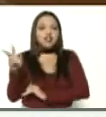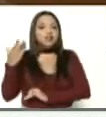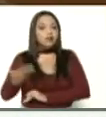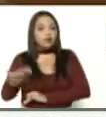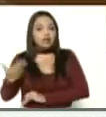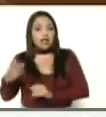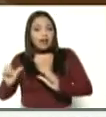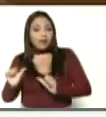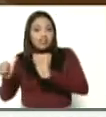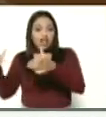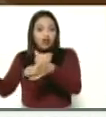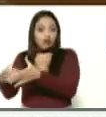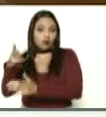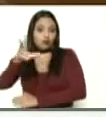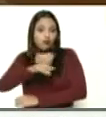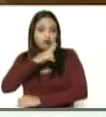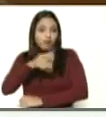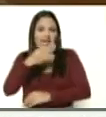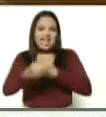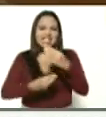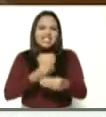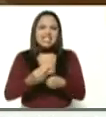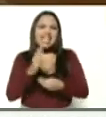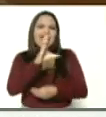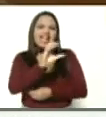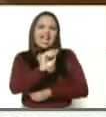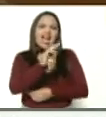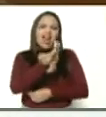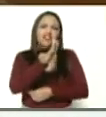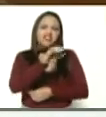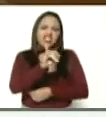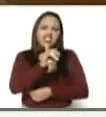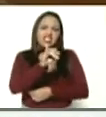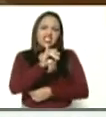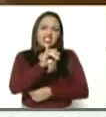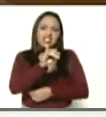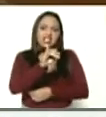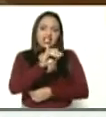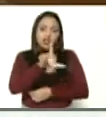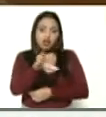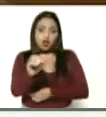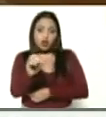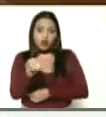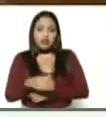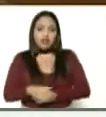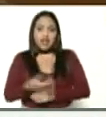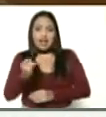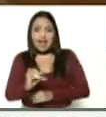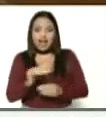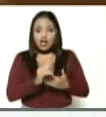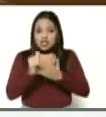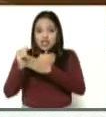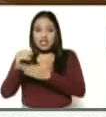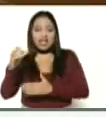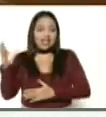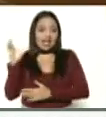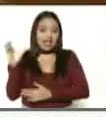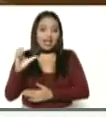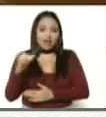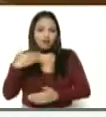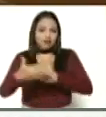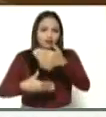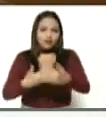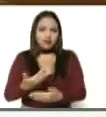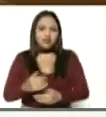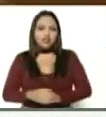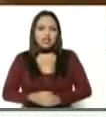las élites, porque lo que forman el cabildo es la élite, era la élite caraqueña, a medida que va avanzando, al final